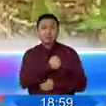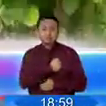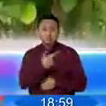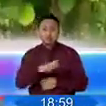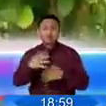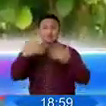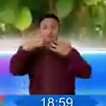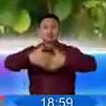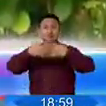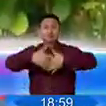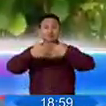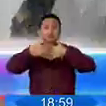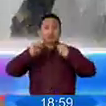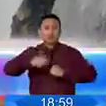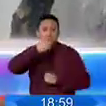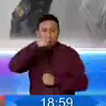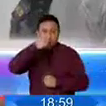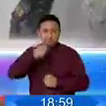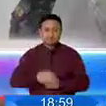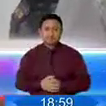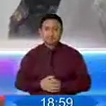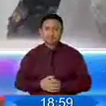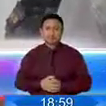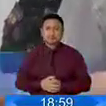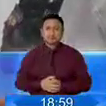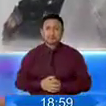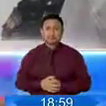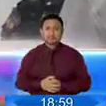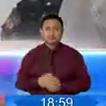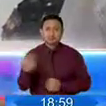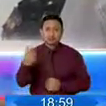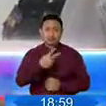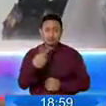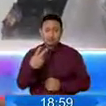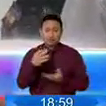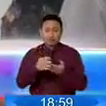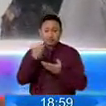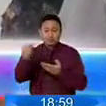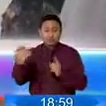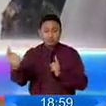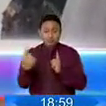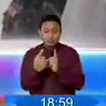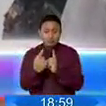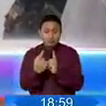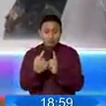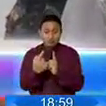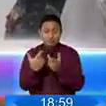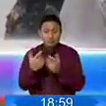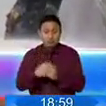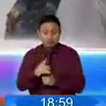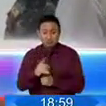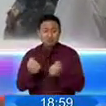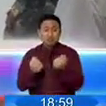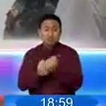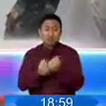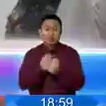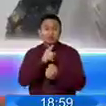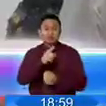para purificar cocaína. De lado y lado son poblaciones enteras que están en este momento sirviendo o